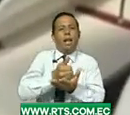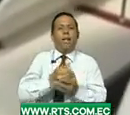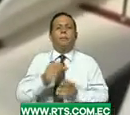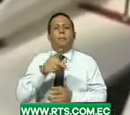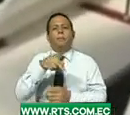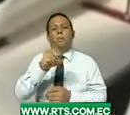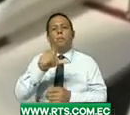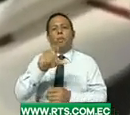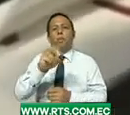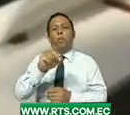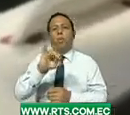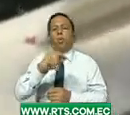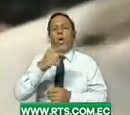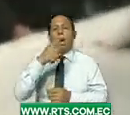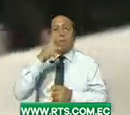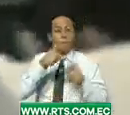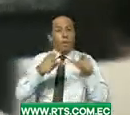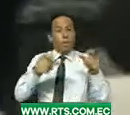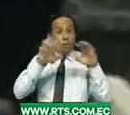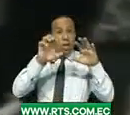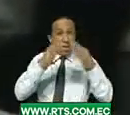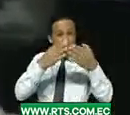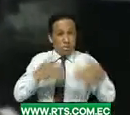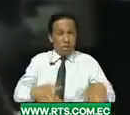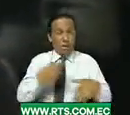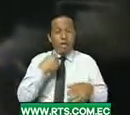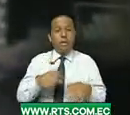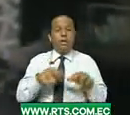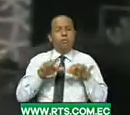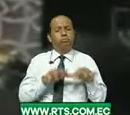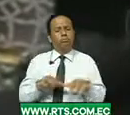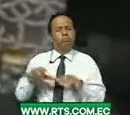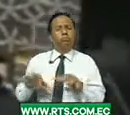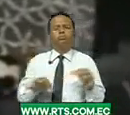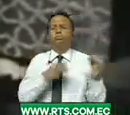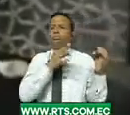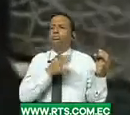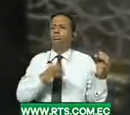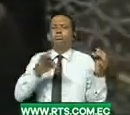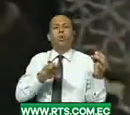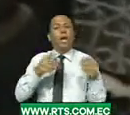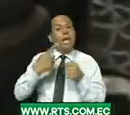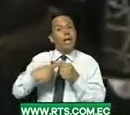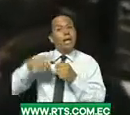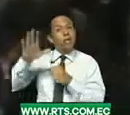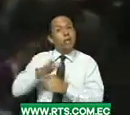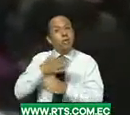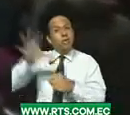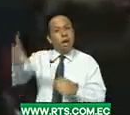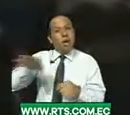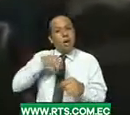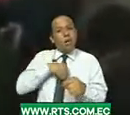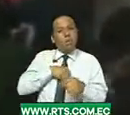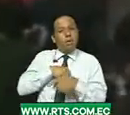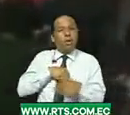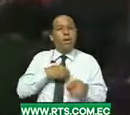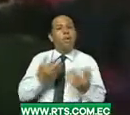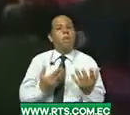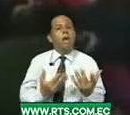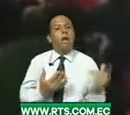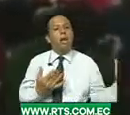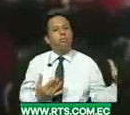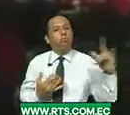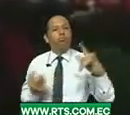que uno con violín y el otro con el piano interpretan la canción del Chugya quiteño mientras esperan su vuelo de regreso a Ecuador.